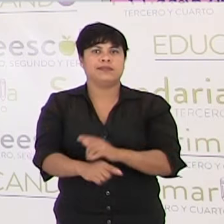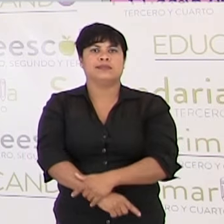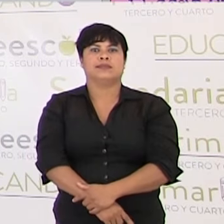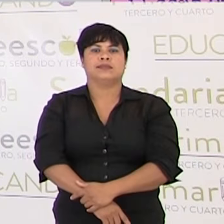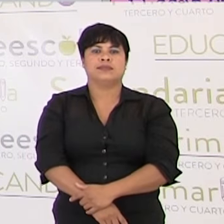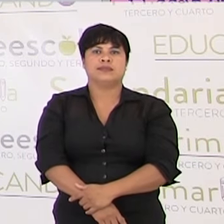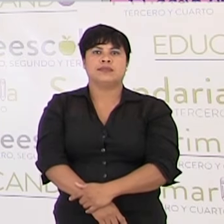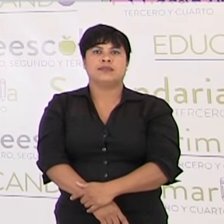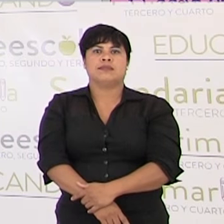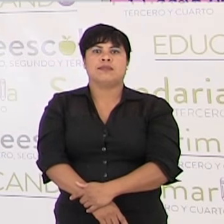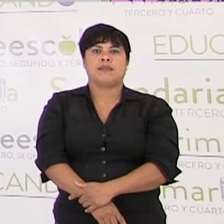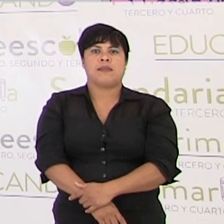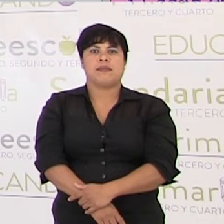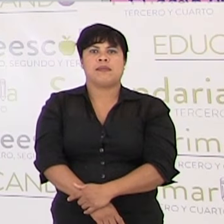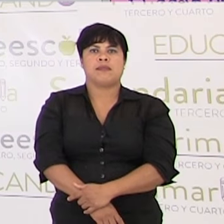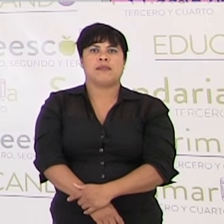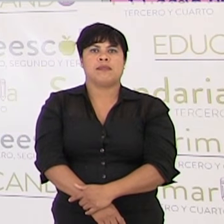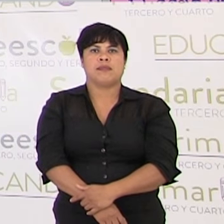números